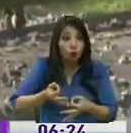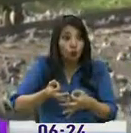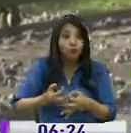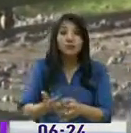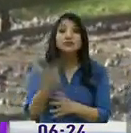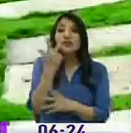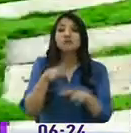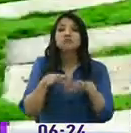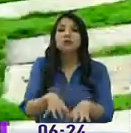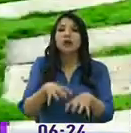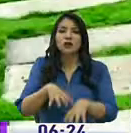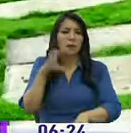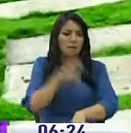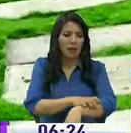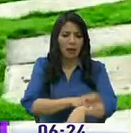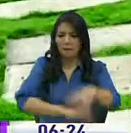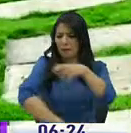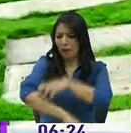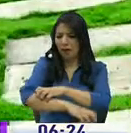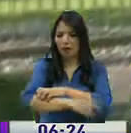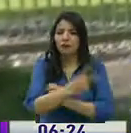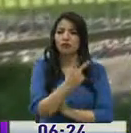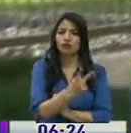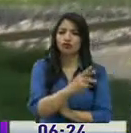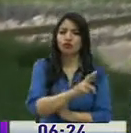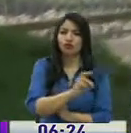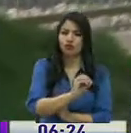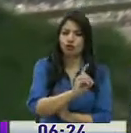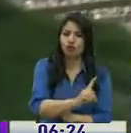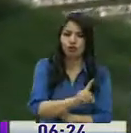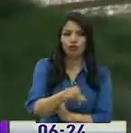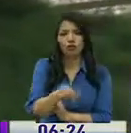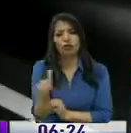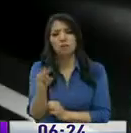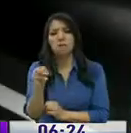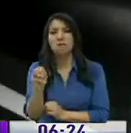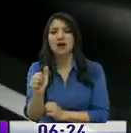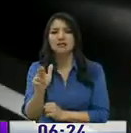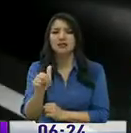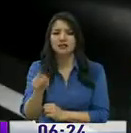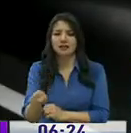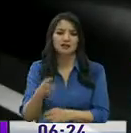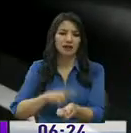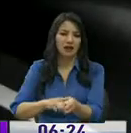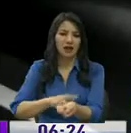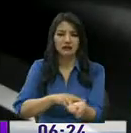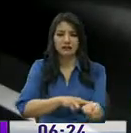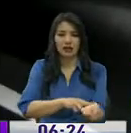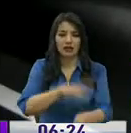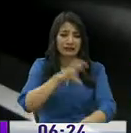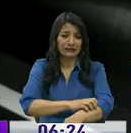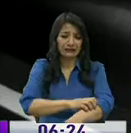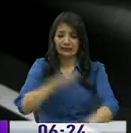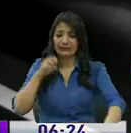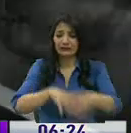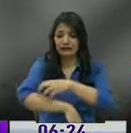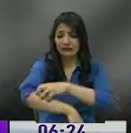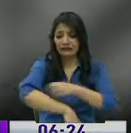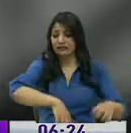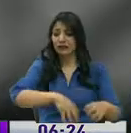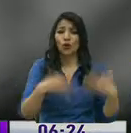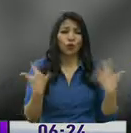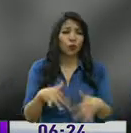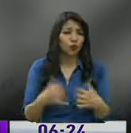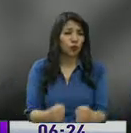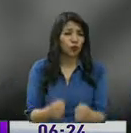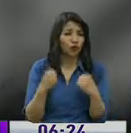tres perros, dos Rottweiler y un mastín napolitano. Los animales la mordieron y desgarraron parte de sus extremidades